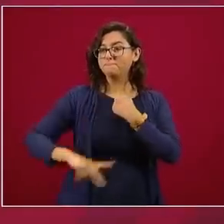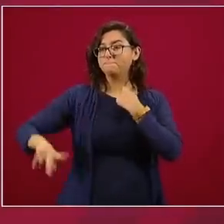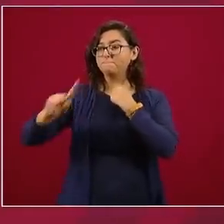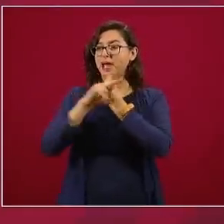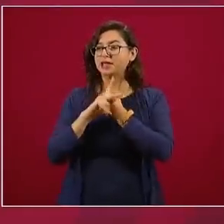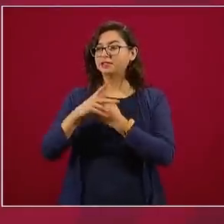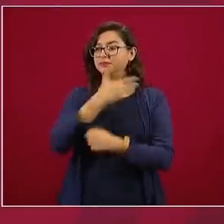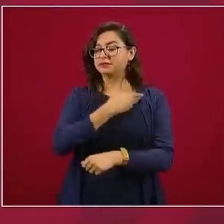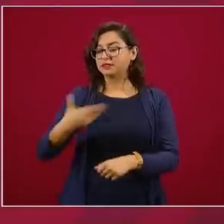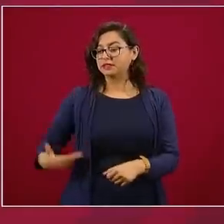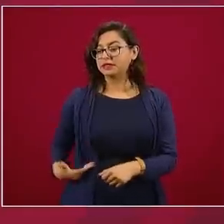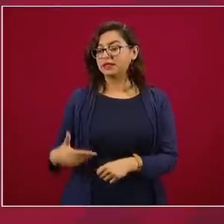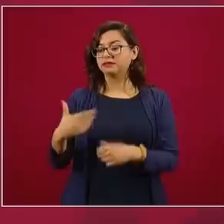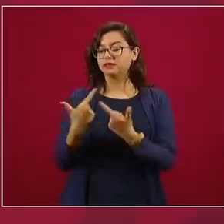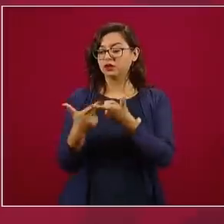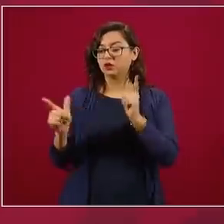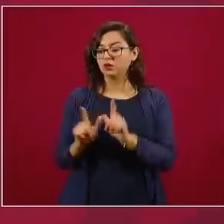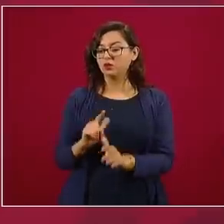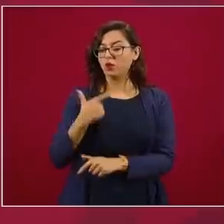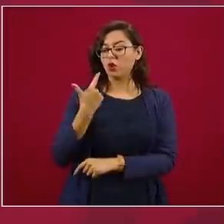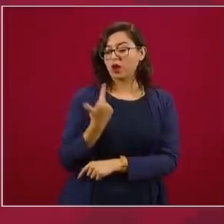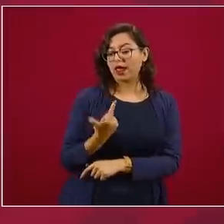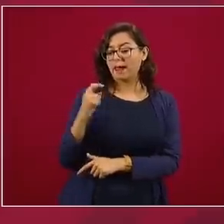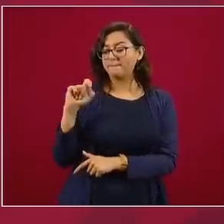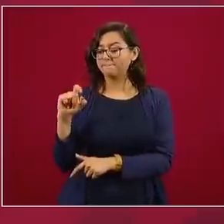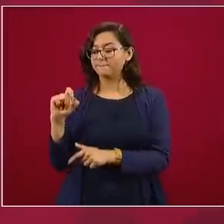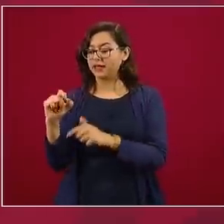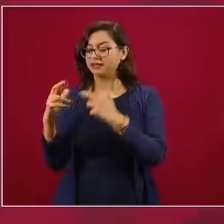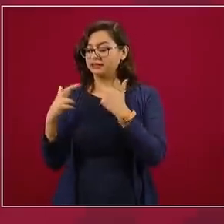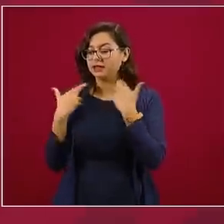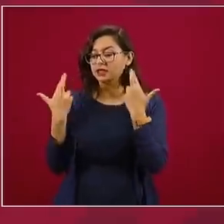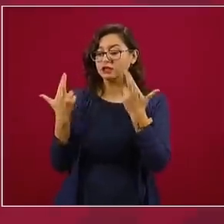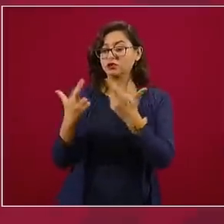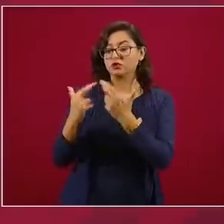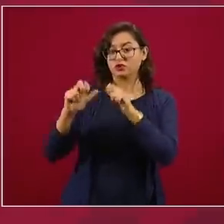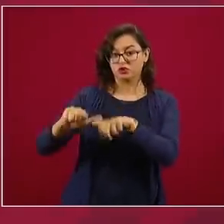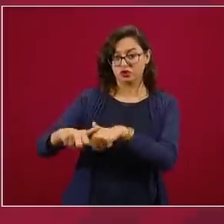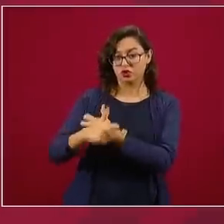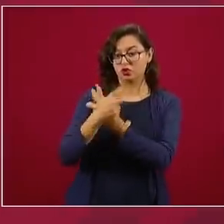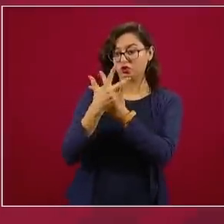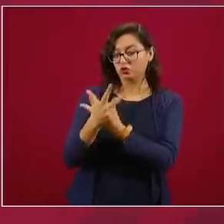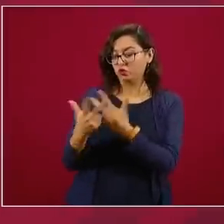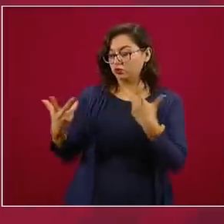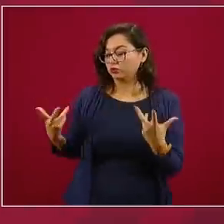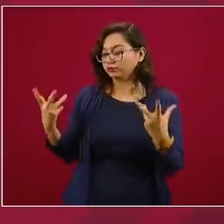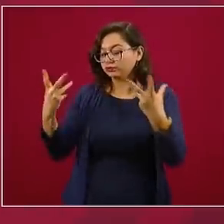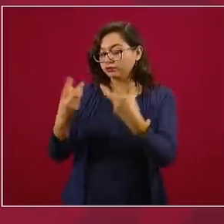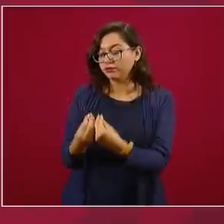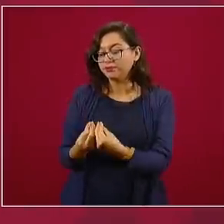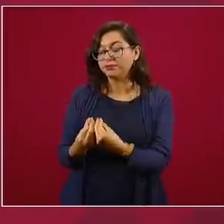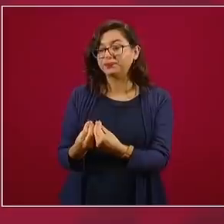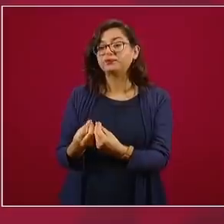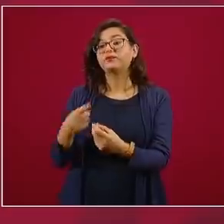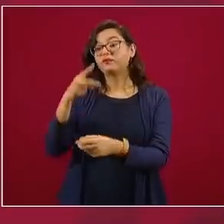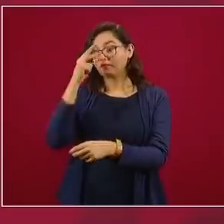G20. México propuso que tenía que